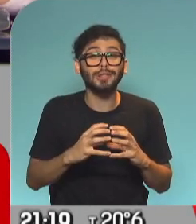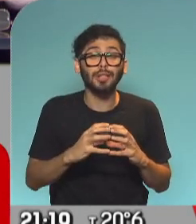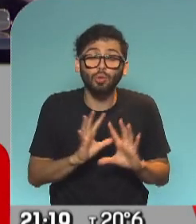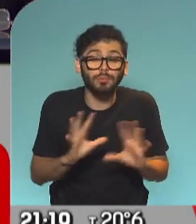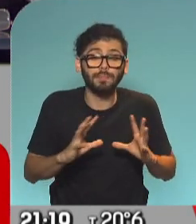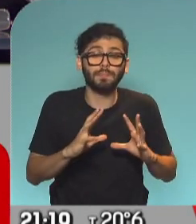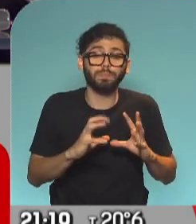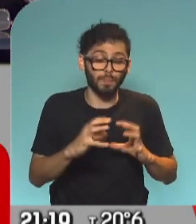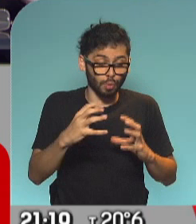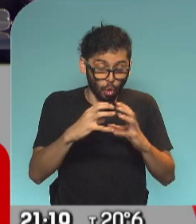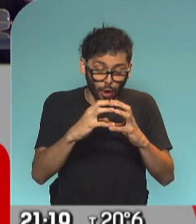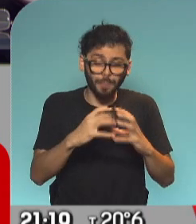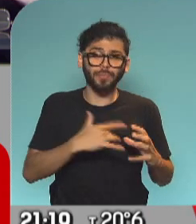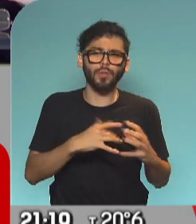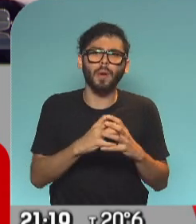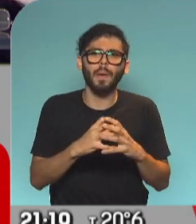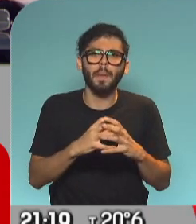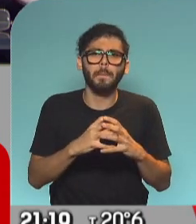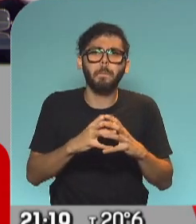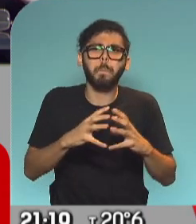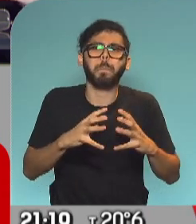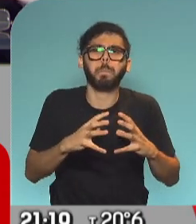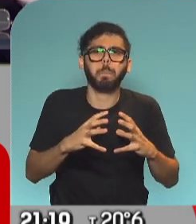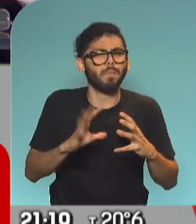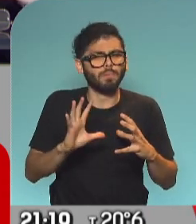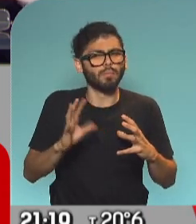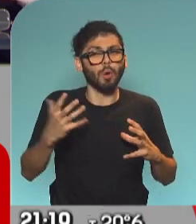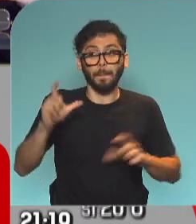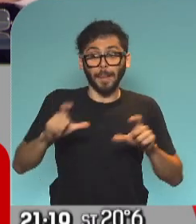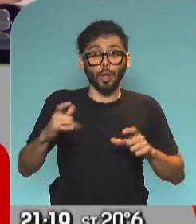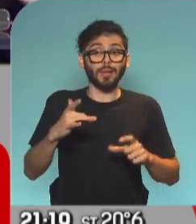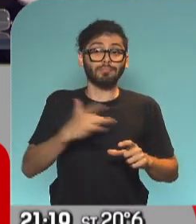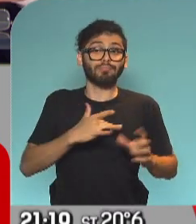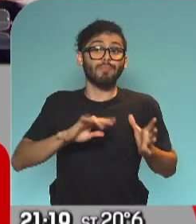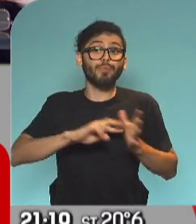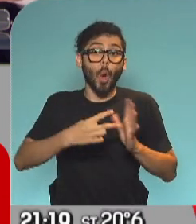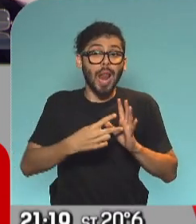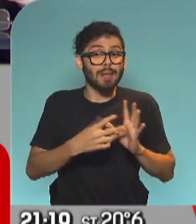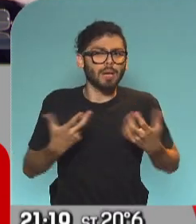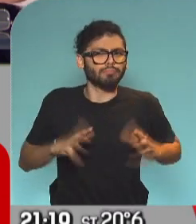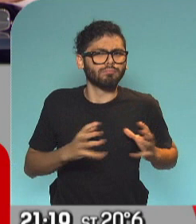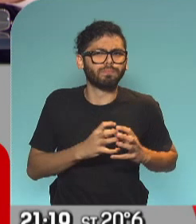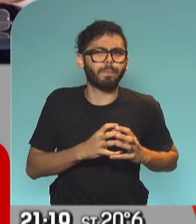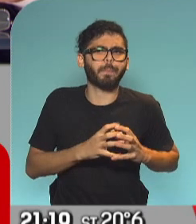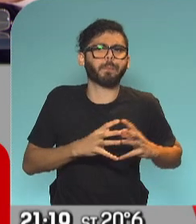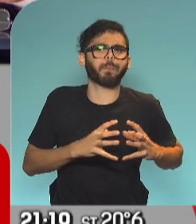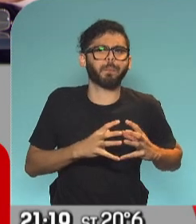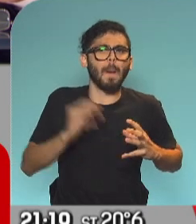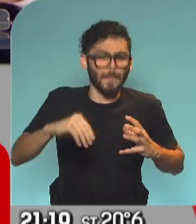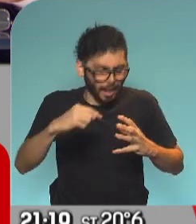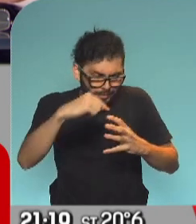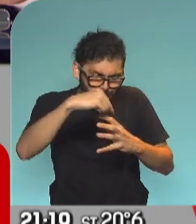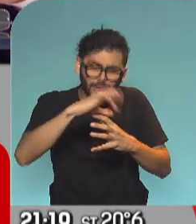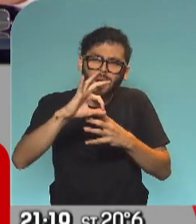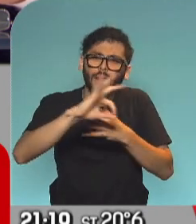estaba agrandado, que es una enfermedad típica de los pacientes cardíacos, y que además tenía zonas